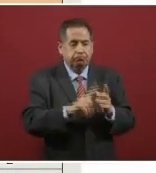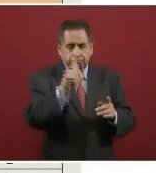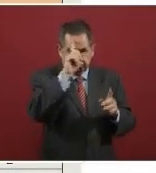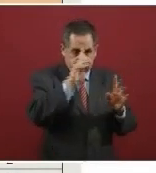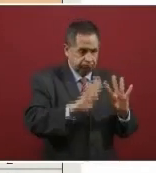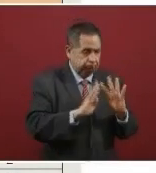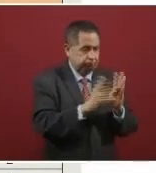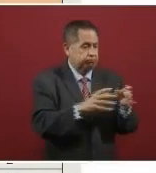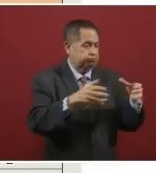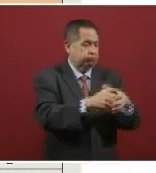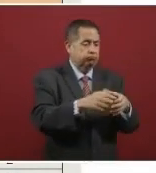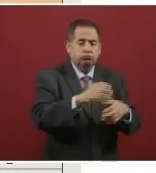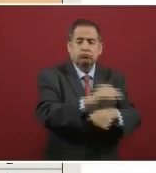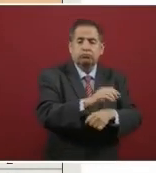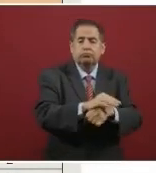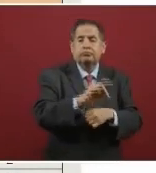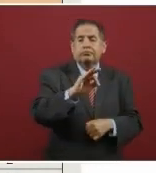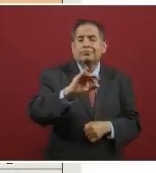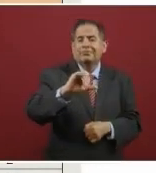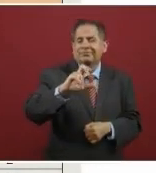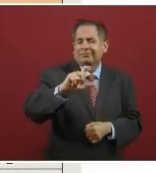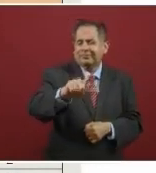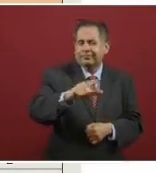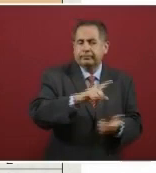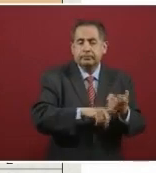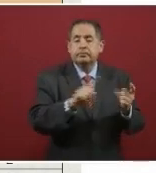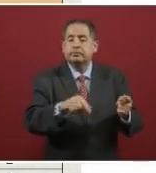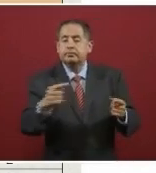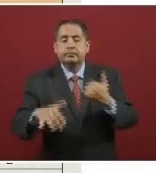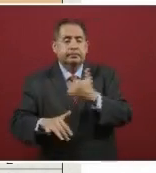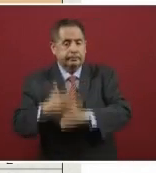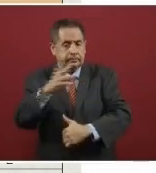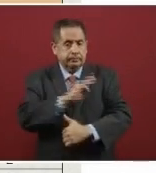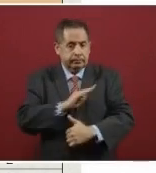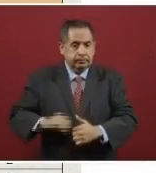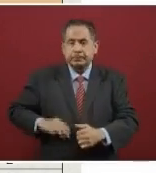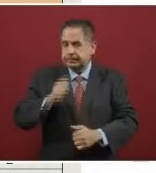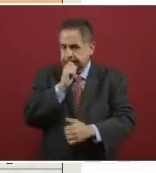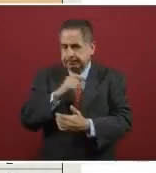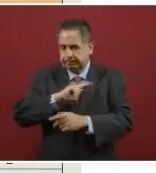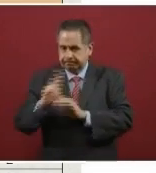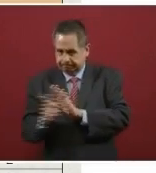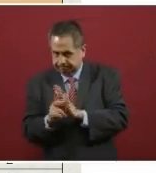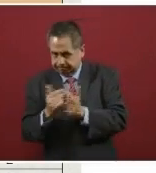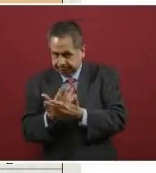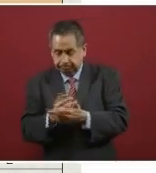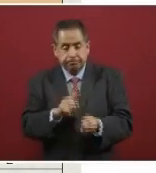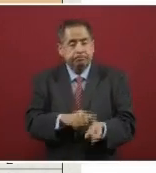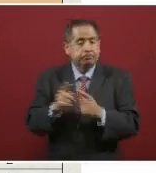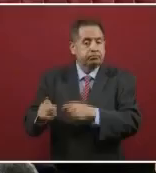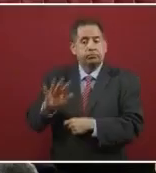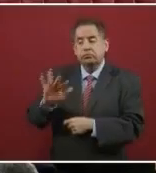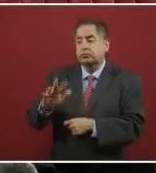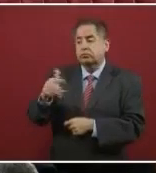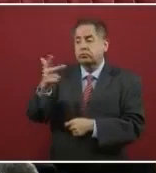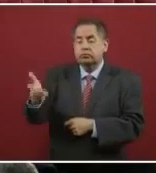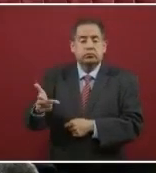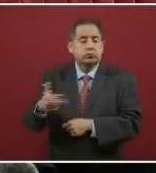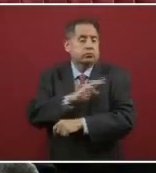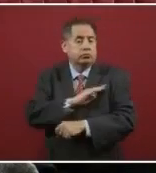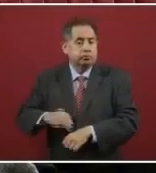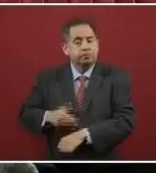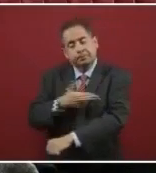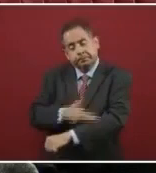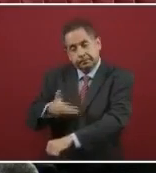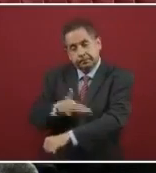acta, 15 municipios que ya lo instalaron pero todavía tienen su acta pendiente y 58 municipios que todavía están en proceso o todavía